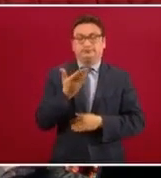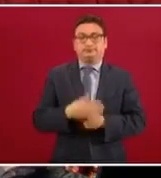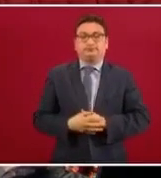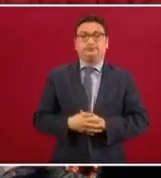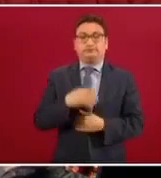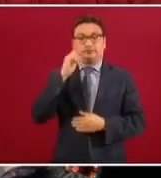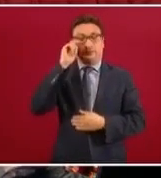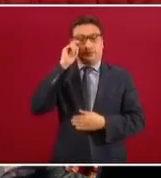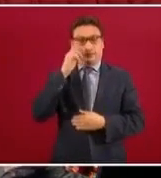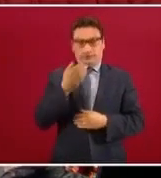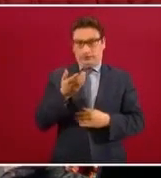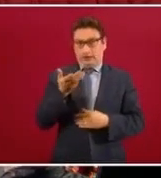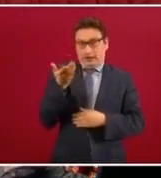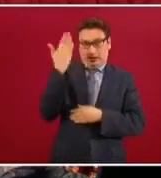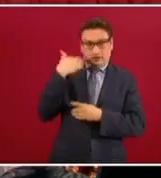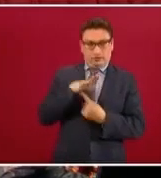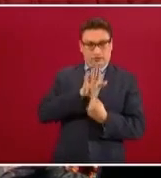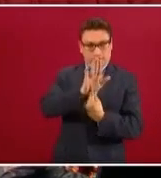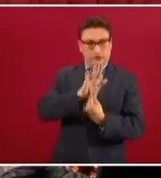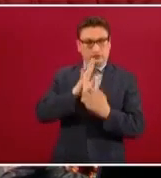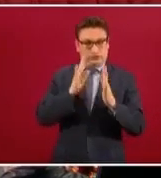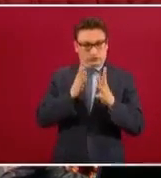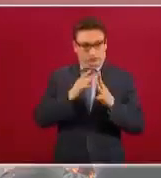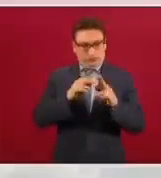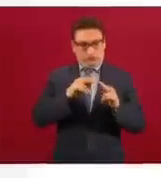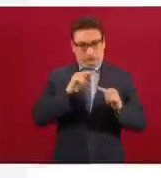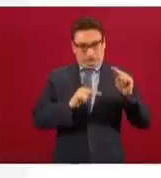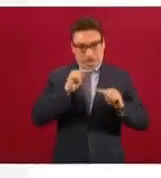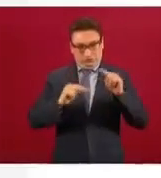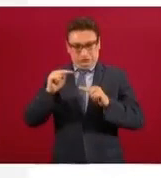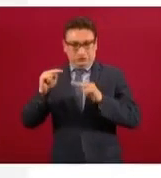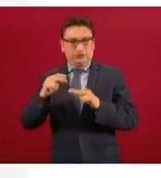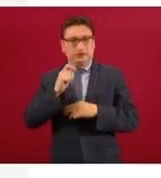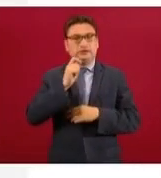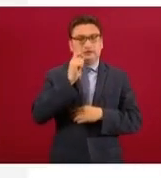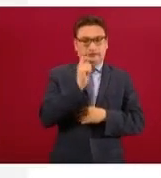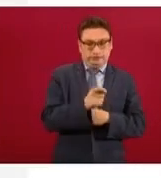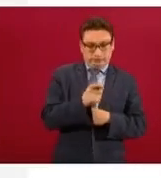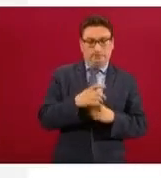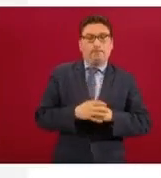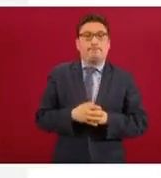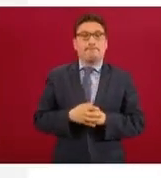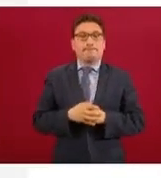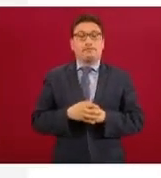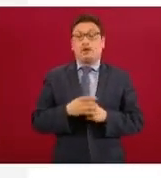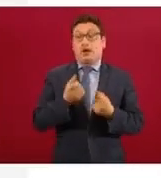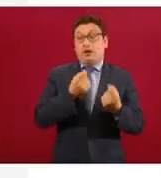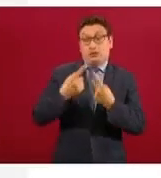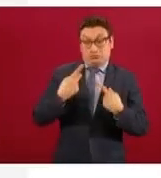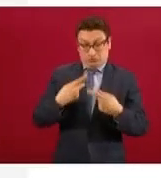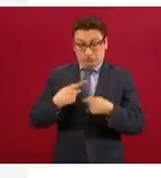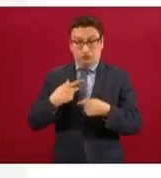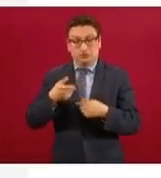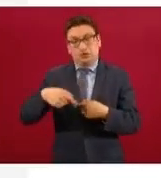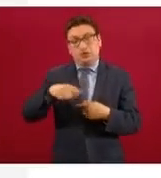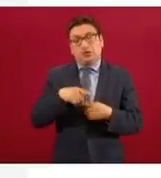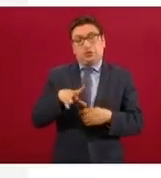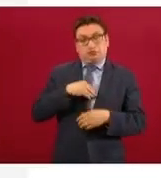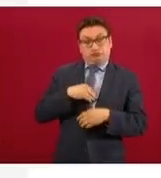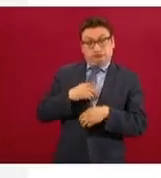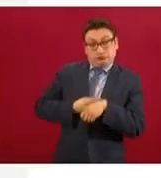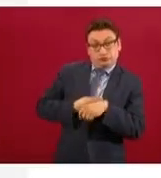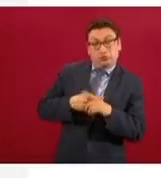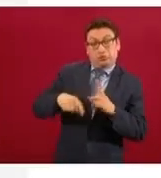Este índice, que lo presentamos hace algunos pocos días, es el índice de positividad. Como también hemos comentado, y hoy que tenemos